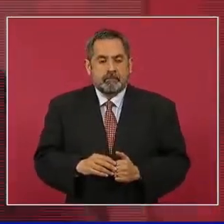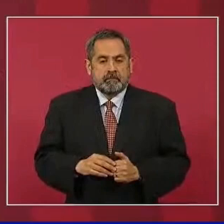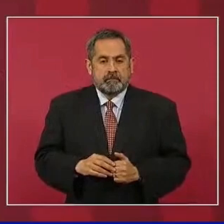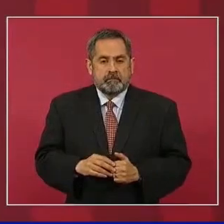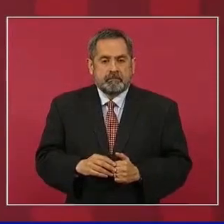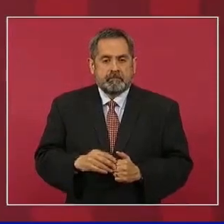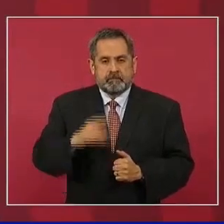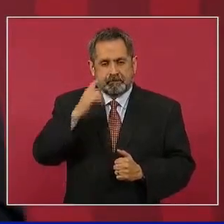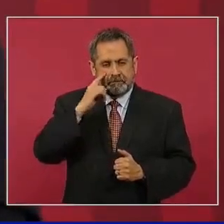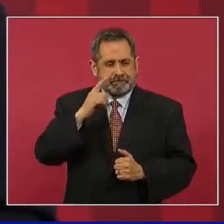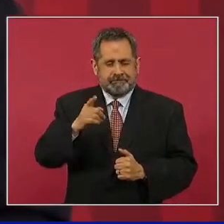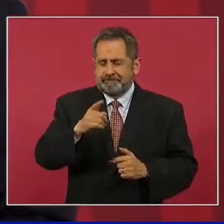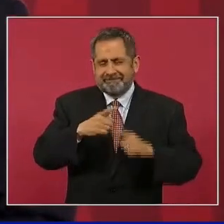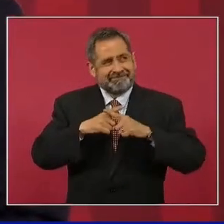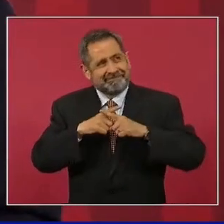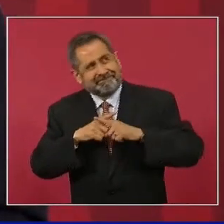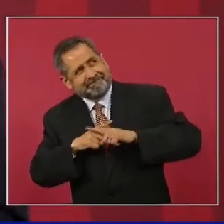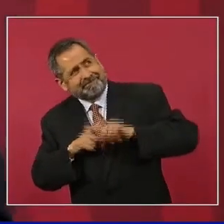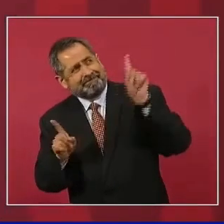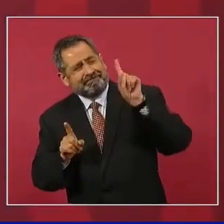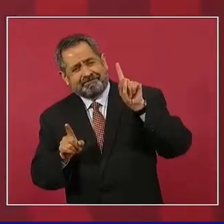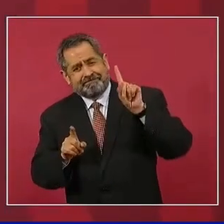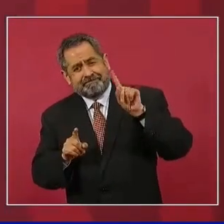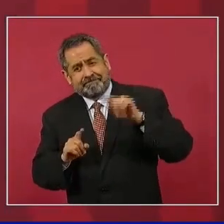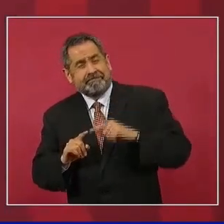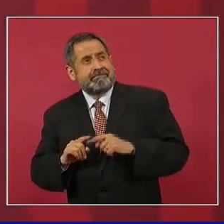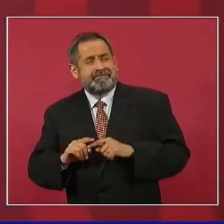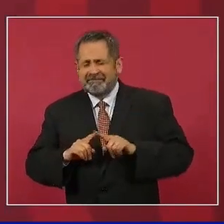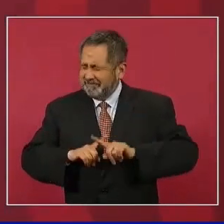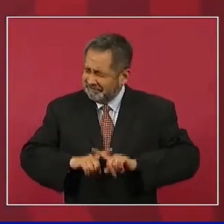del cielo a la tierra.